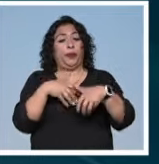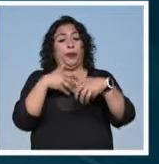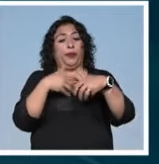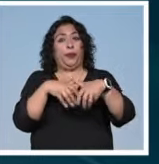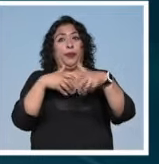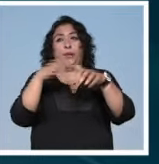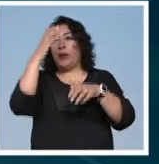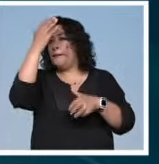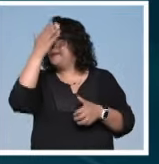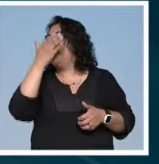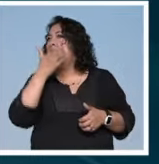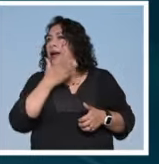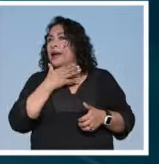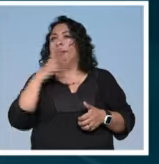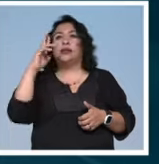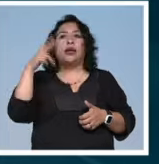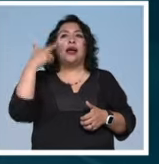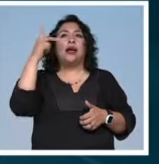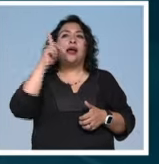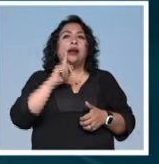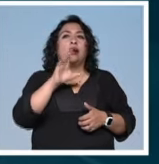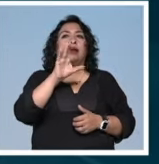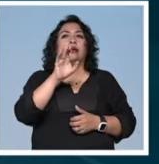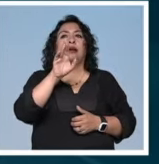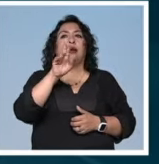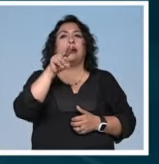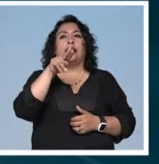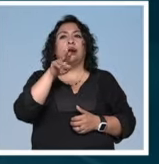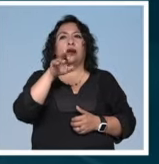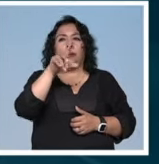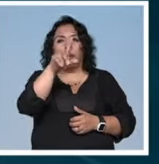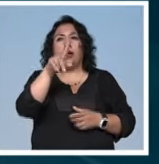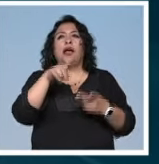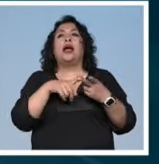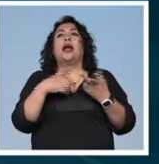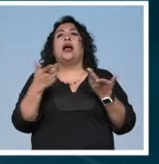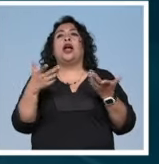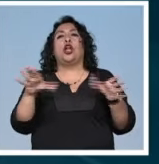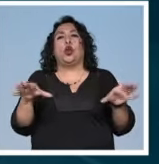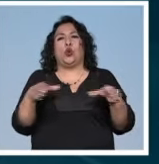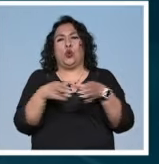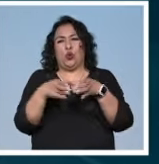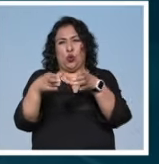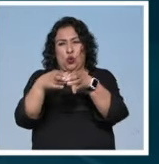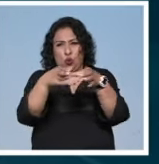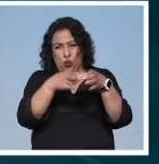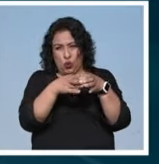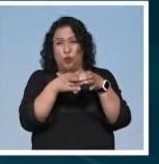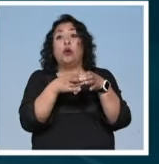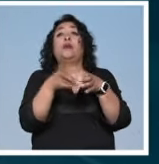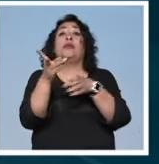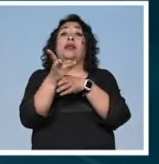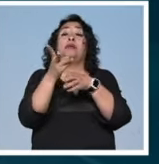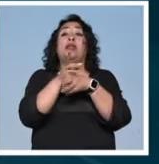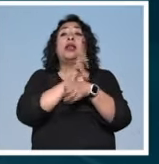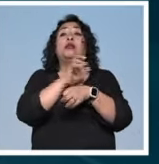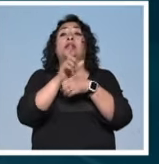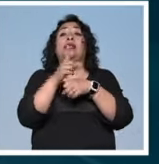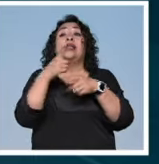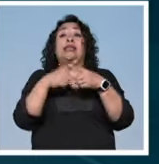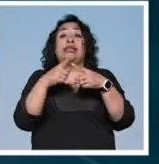las máscaras, las reinas de los carnaval, las cuadrillas, y como invitado especial